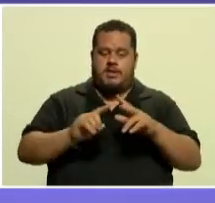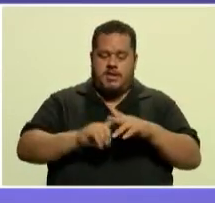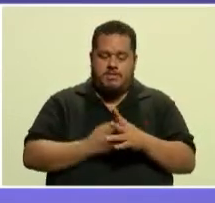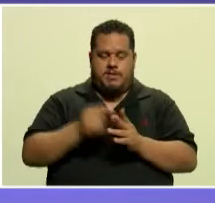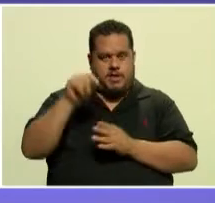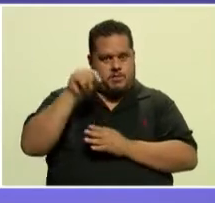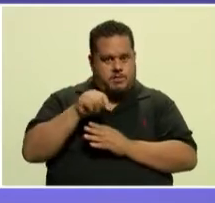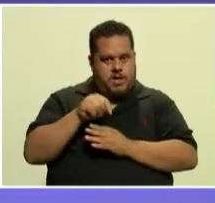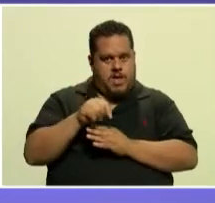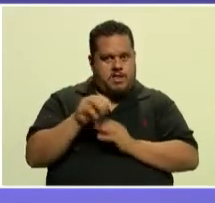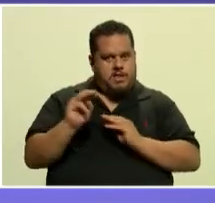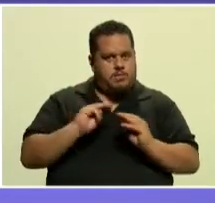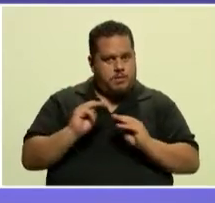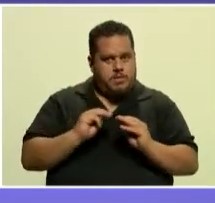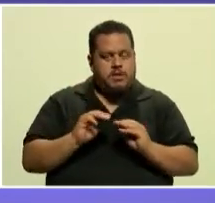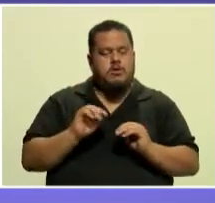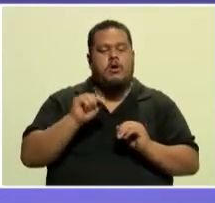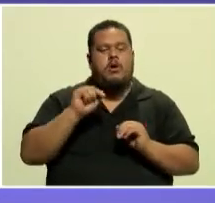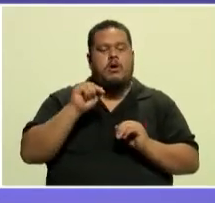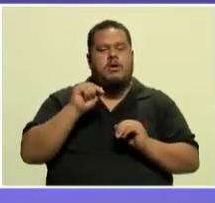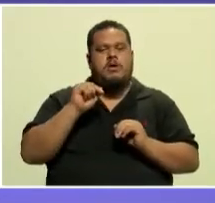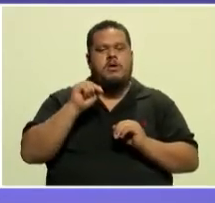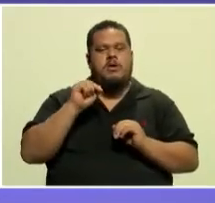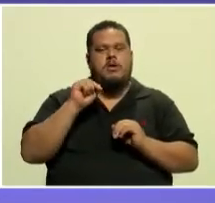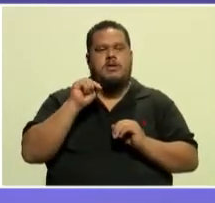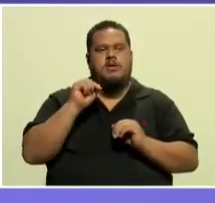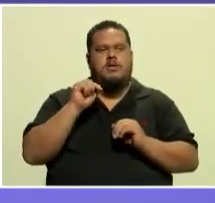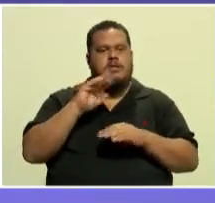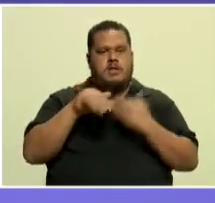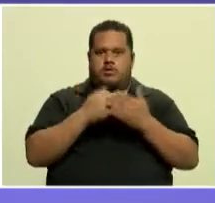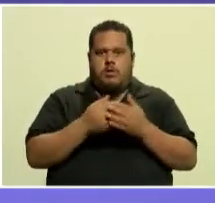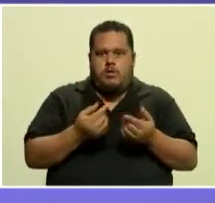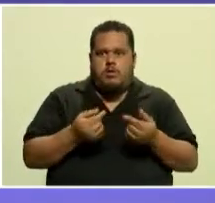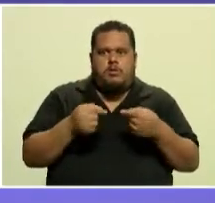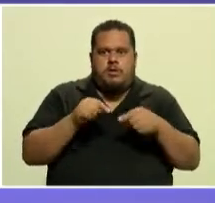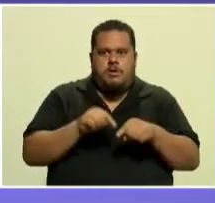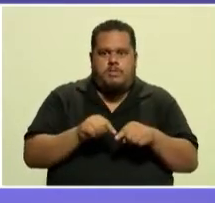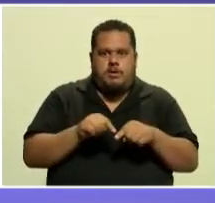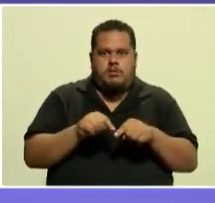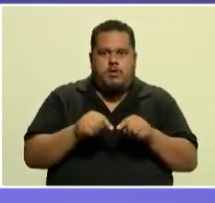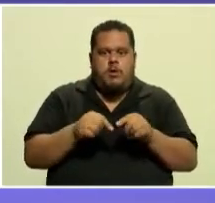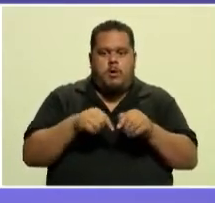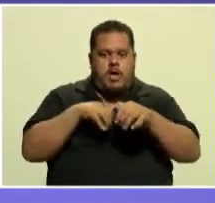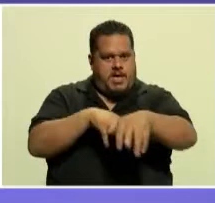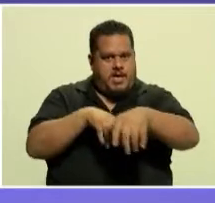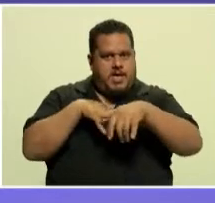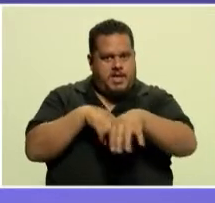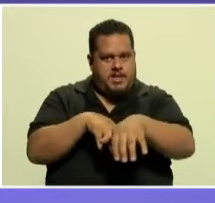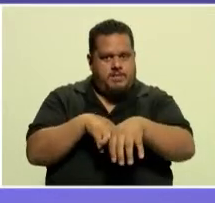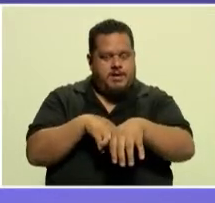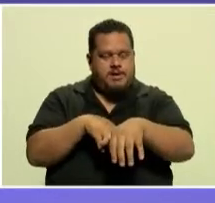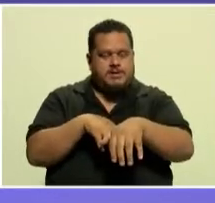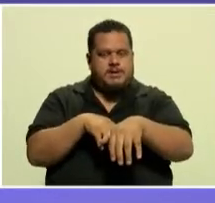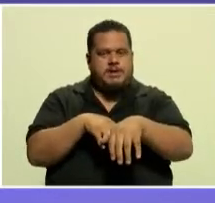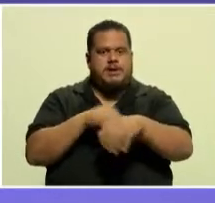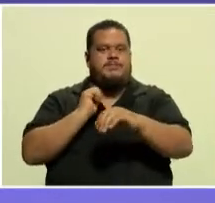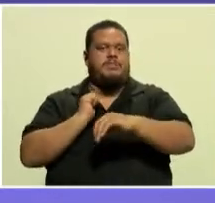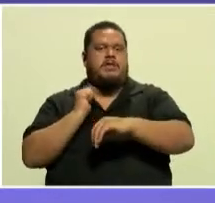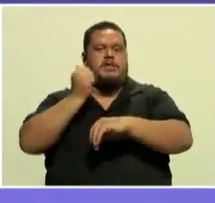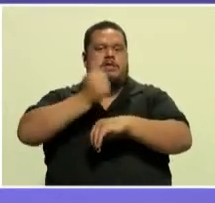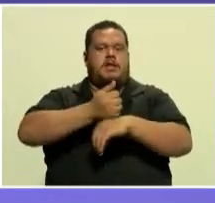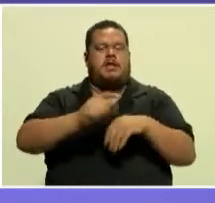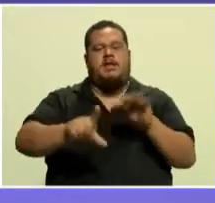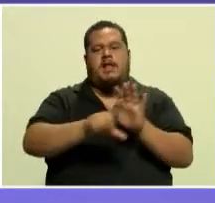de ese movimiento y de la disidencia que se representó en la marcha, que se estableció la